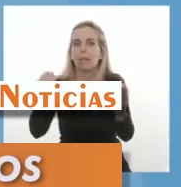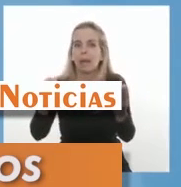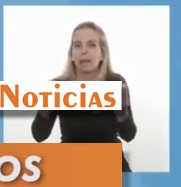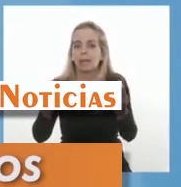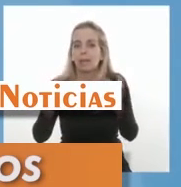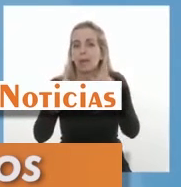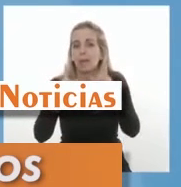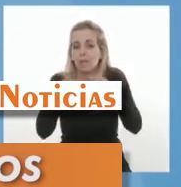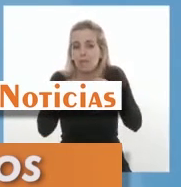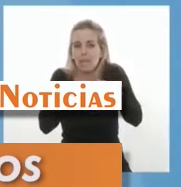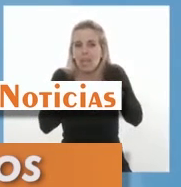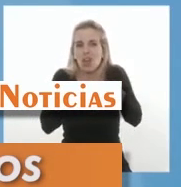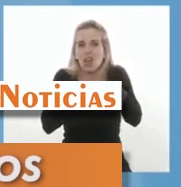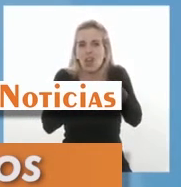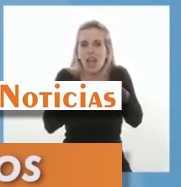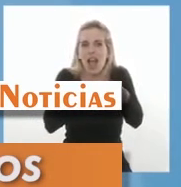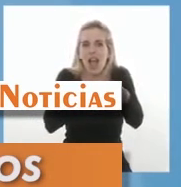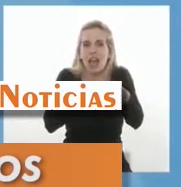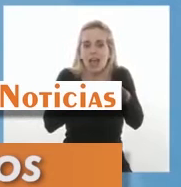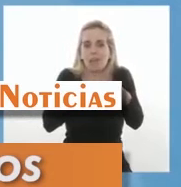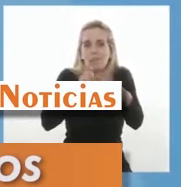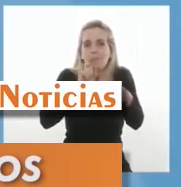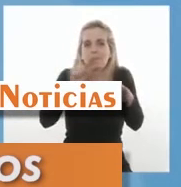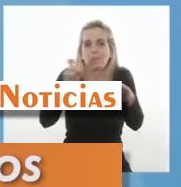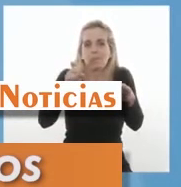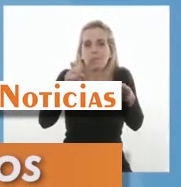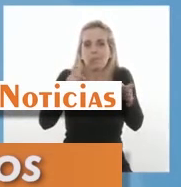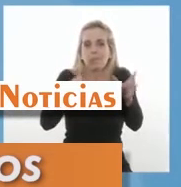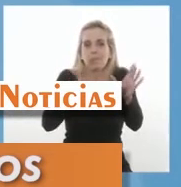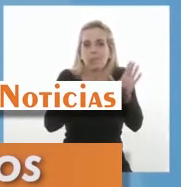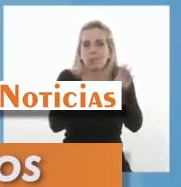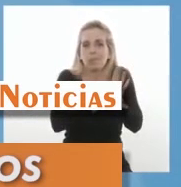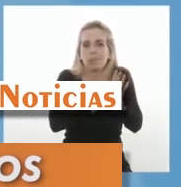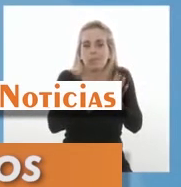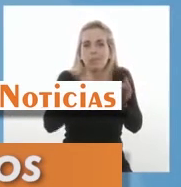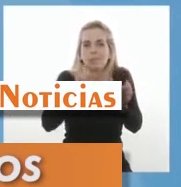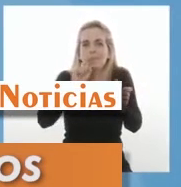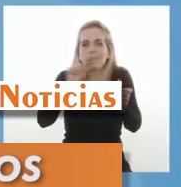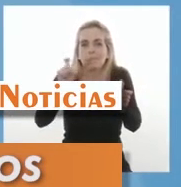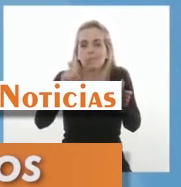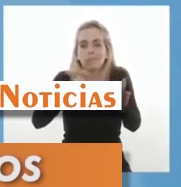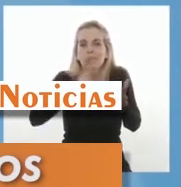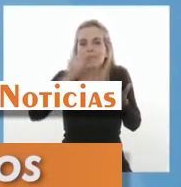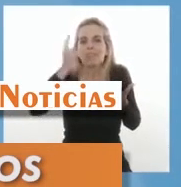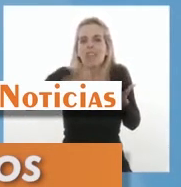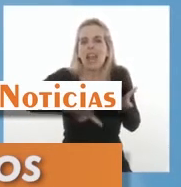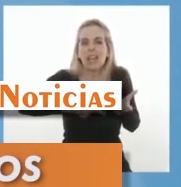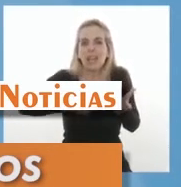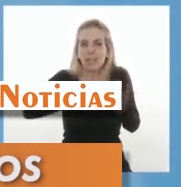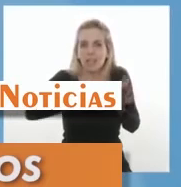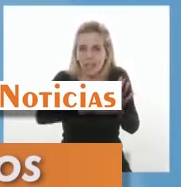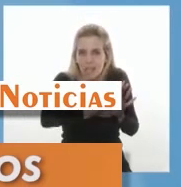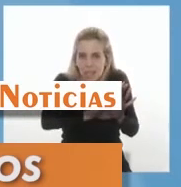que laburan los días hábiles, digamos, ¿no? La gente trabaja de lunes a lunes, entonces, o domingo a domingo. Entonces son 9 días que van a